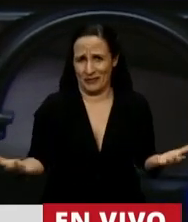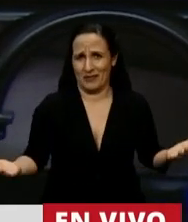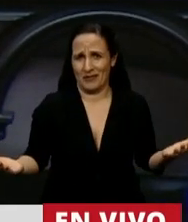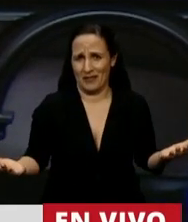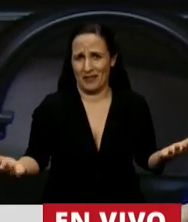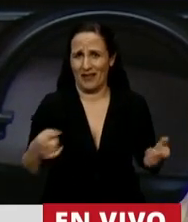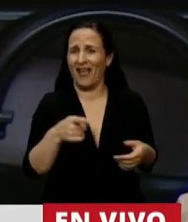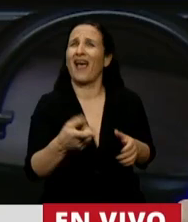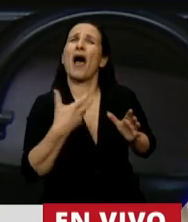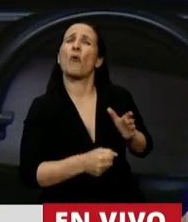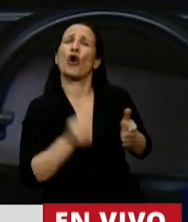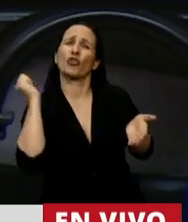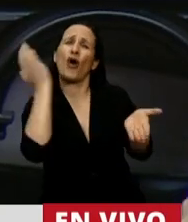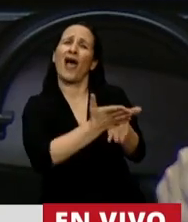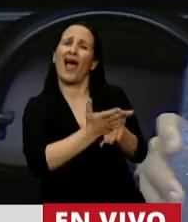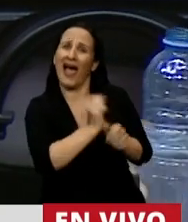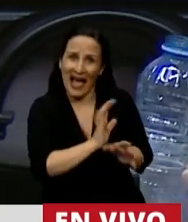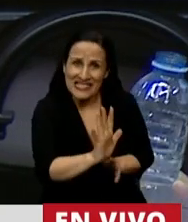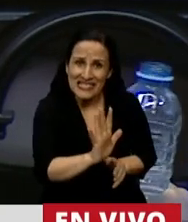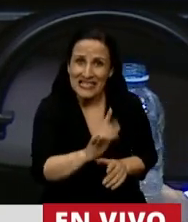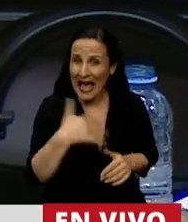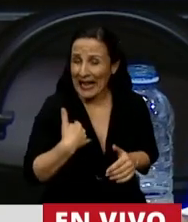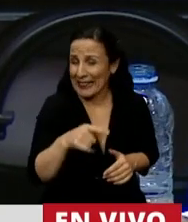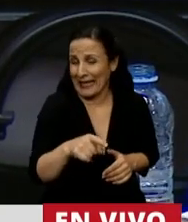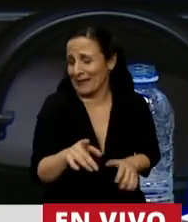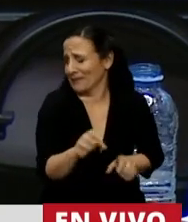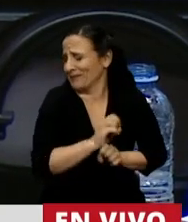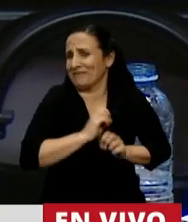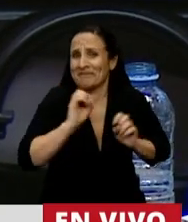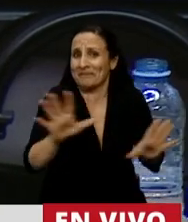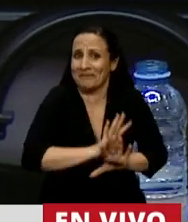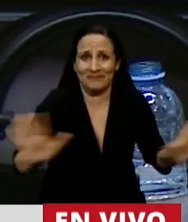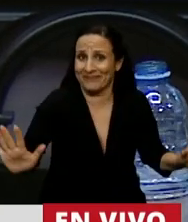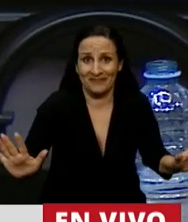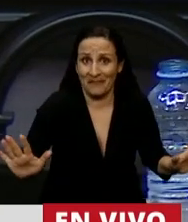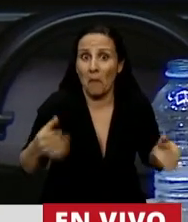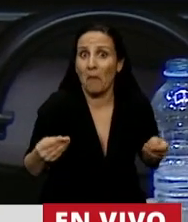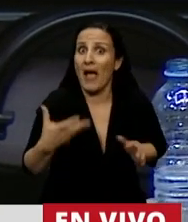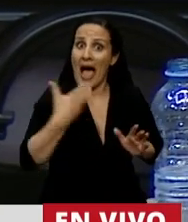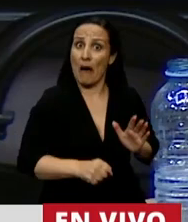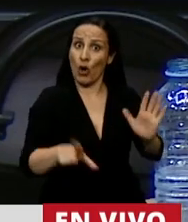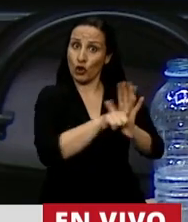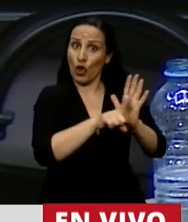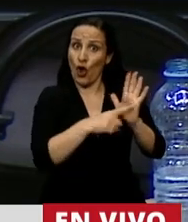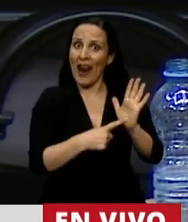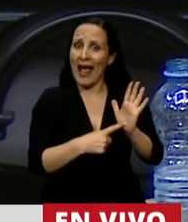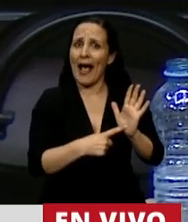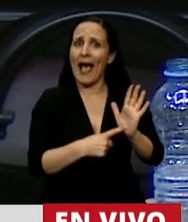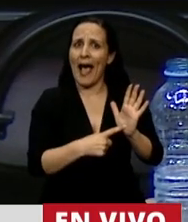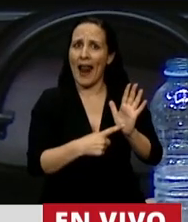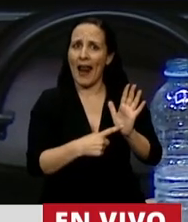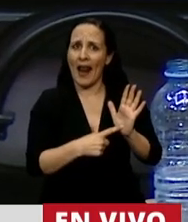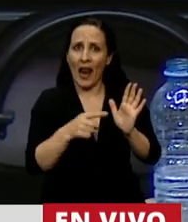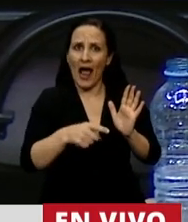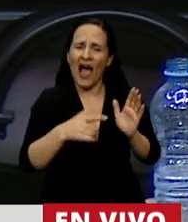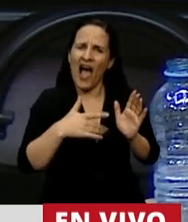que la penalización del aborto fue un fracaso en la Argentina, porque el aborto legal, en definitiva, nunca disminuyó la